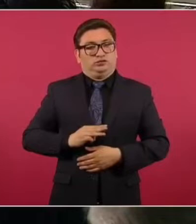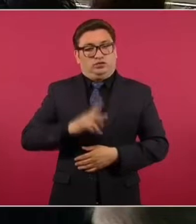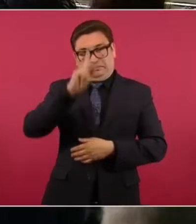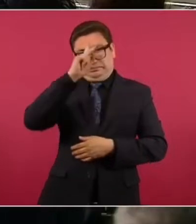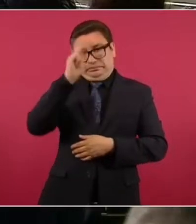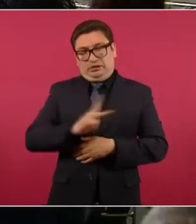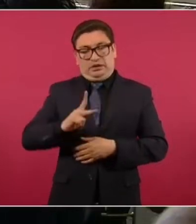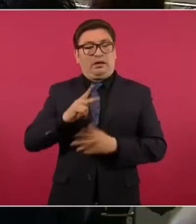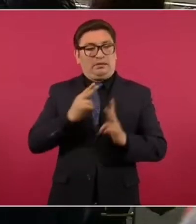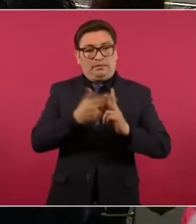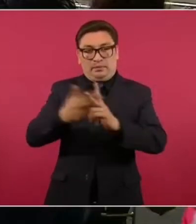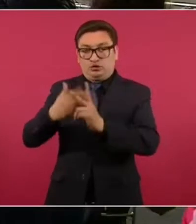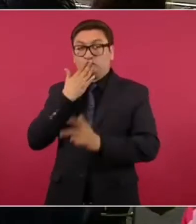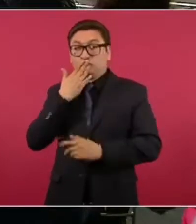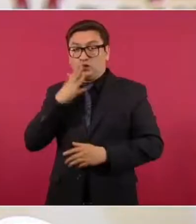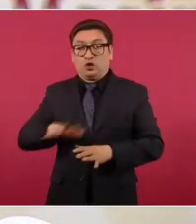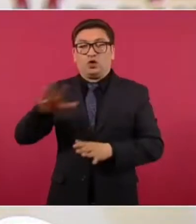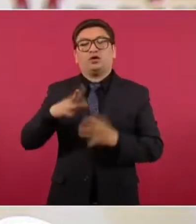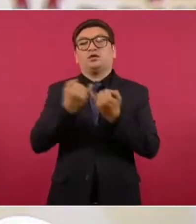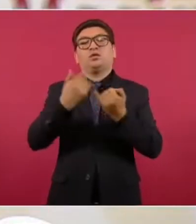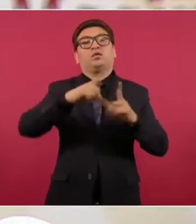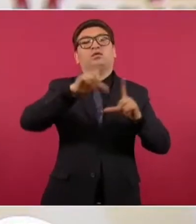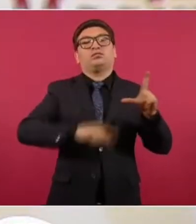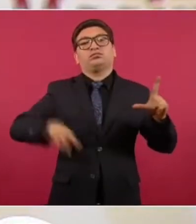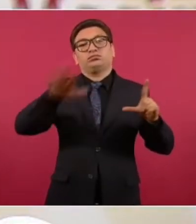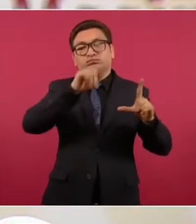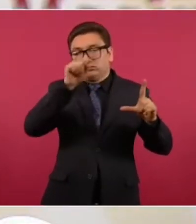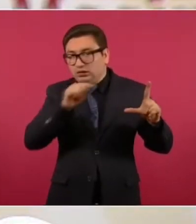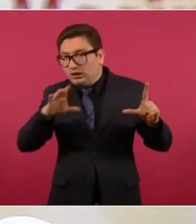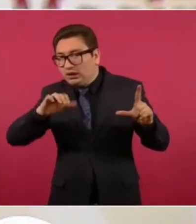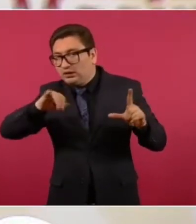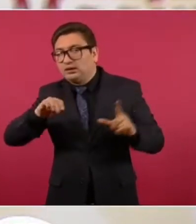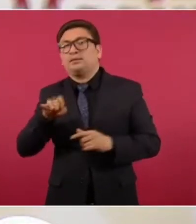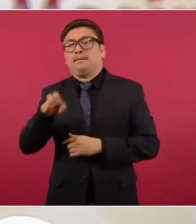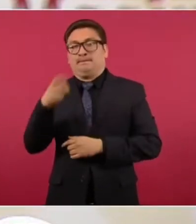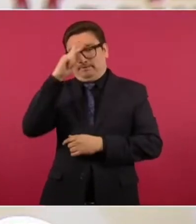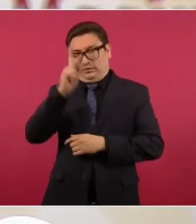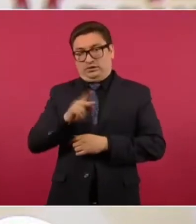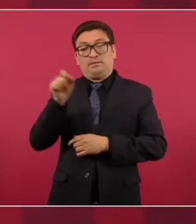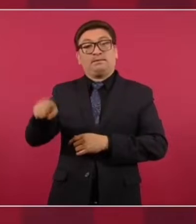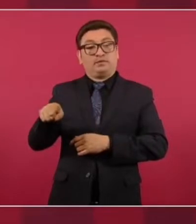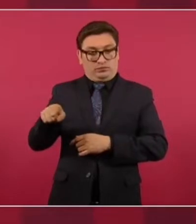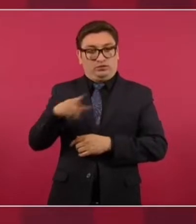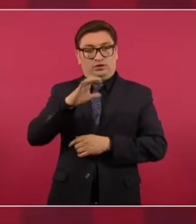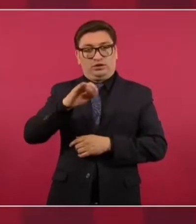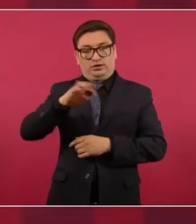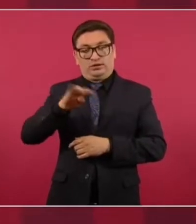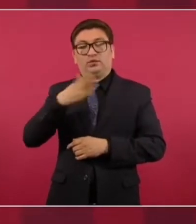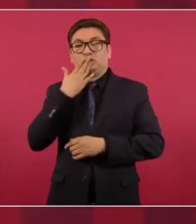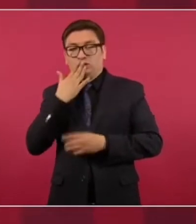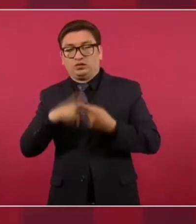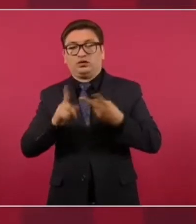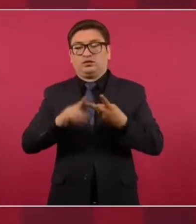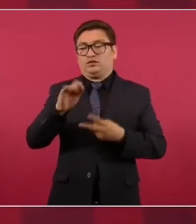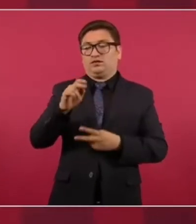más homicidios, no solo en Sonora, sino en el país. Y aquí aprovecho para decir que tanto Cajeme, Sonora,